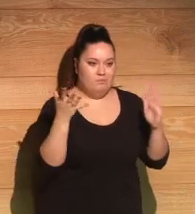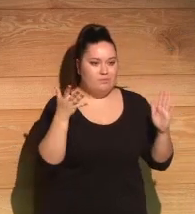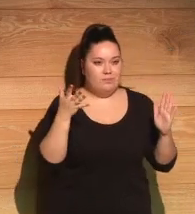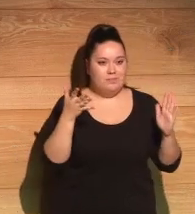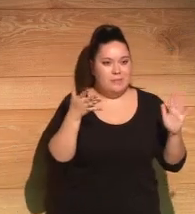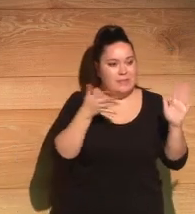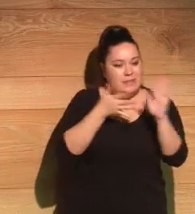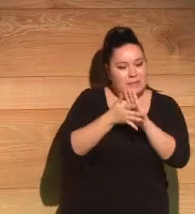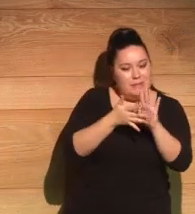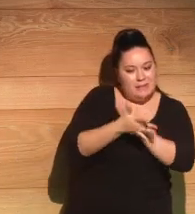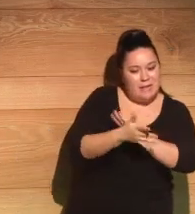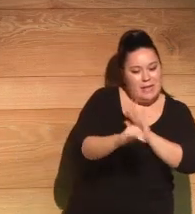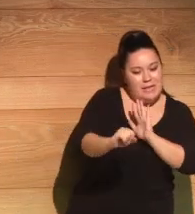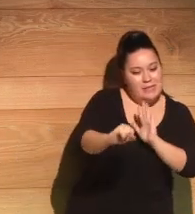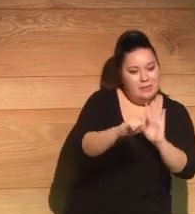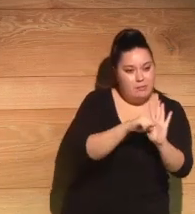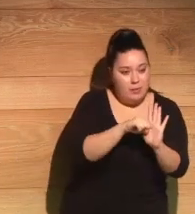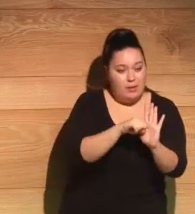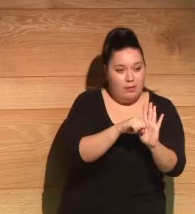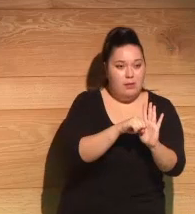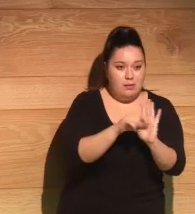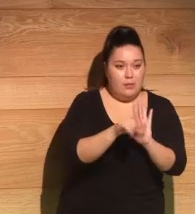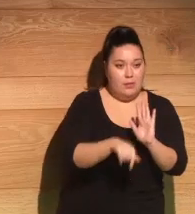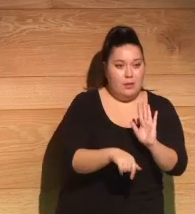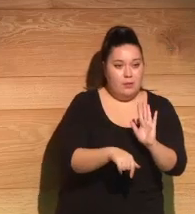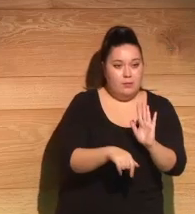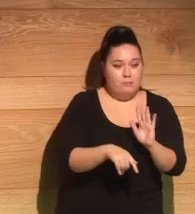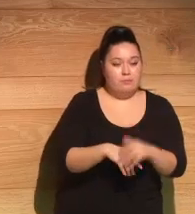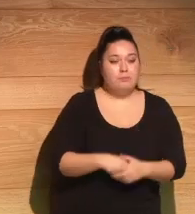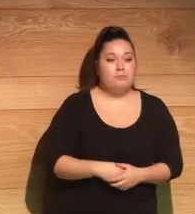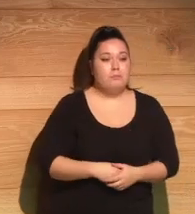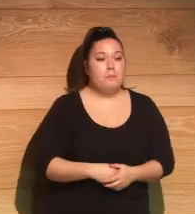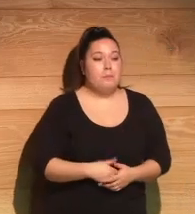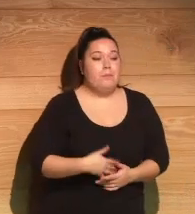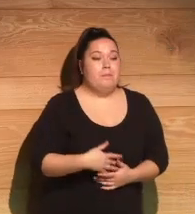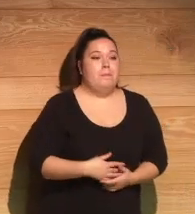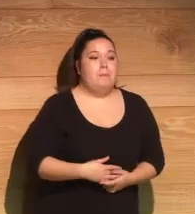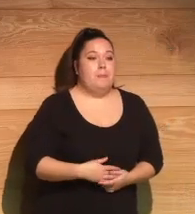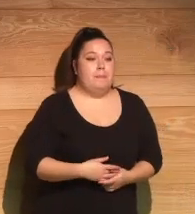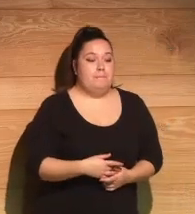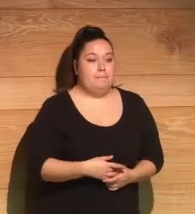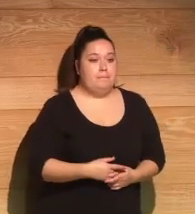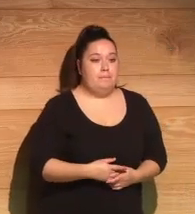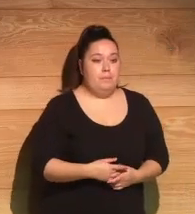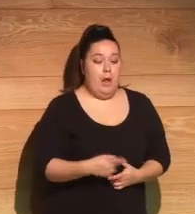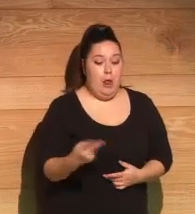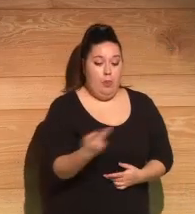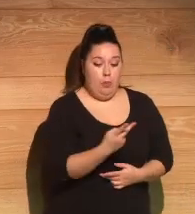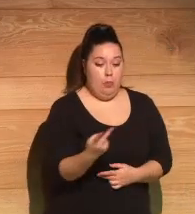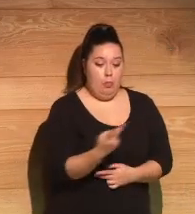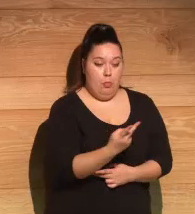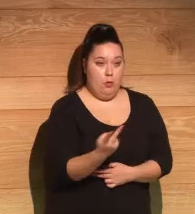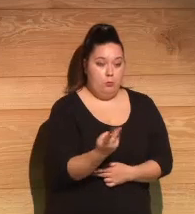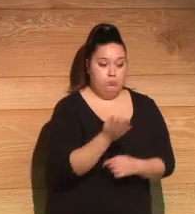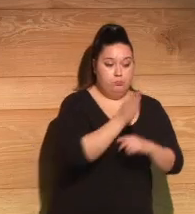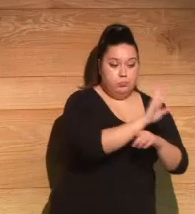explicarla o de estigmatizarla o de ponernos de un lado o de otros, pero me parece que las dos posiciones,